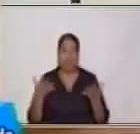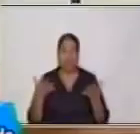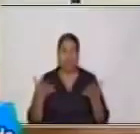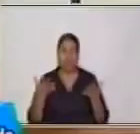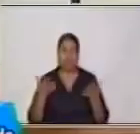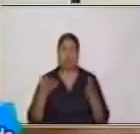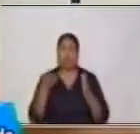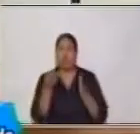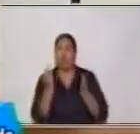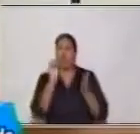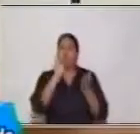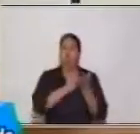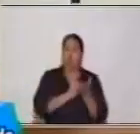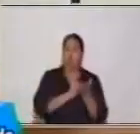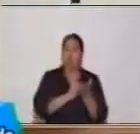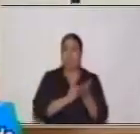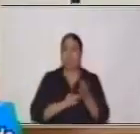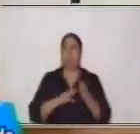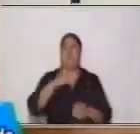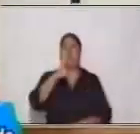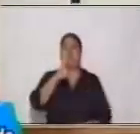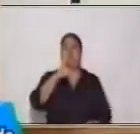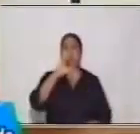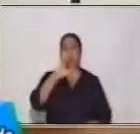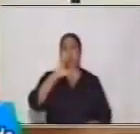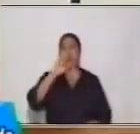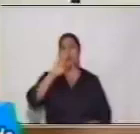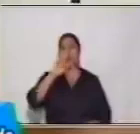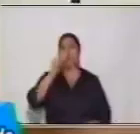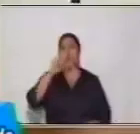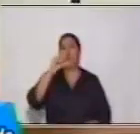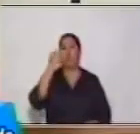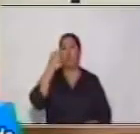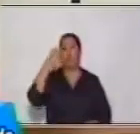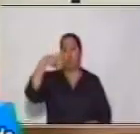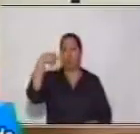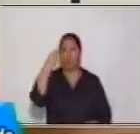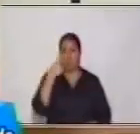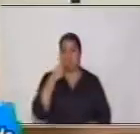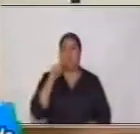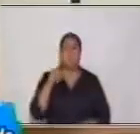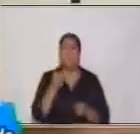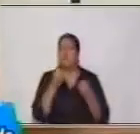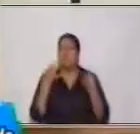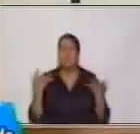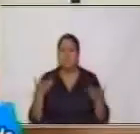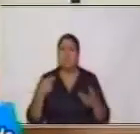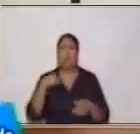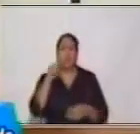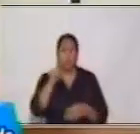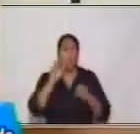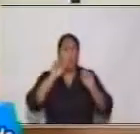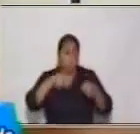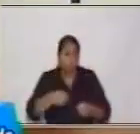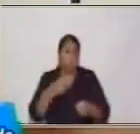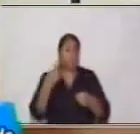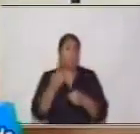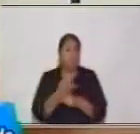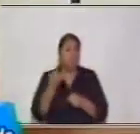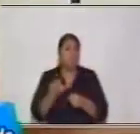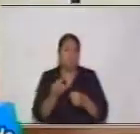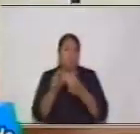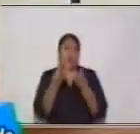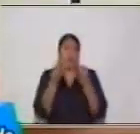aplicado en las ecuaciones. Esto con la finalidad de que vas a encontrar operaciones de este tipo y las puedas resolver con